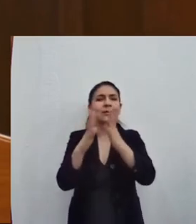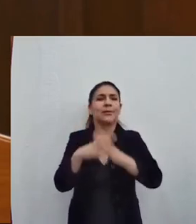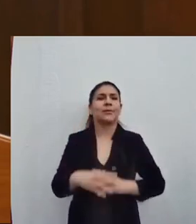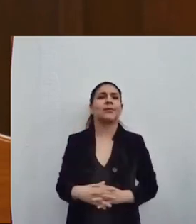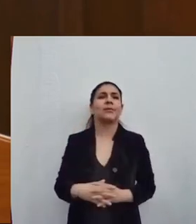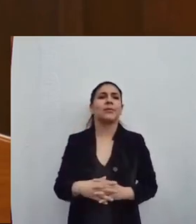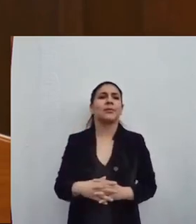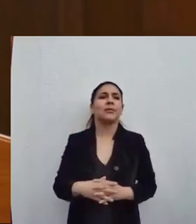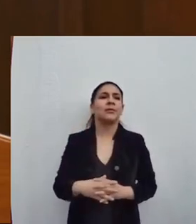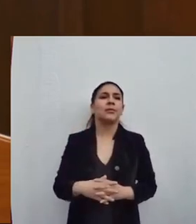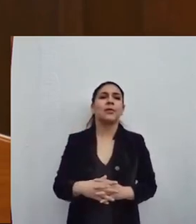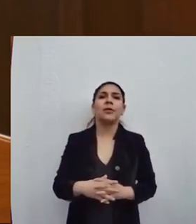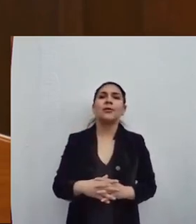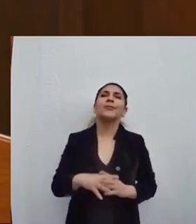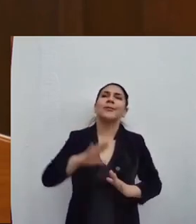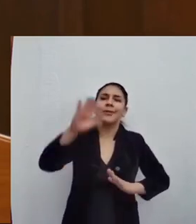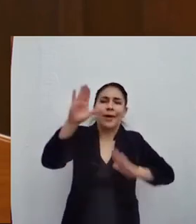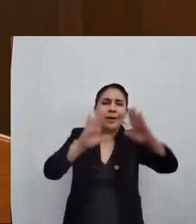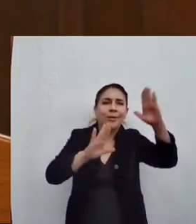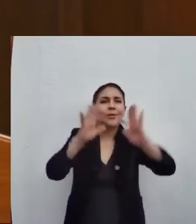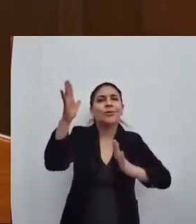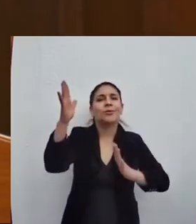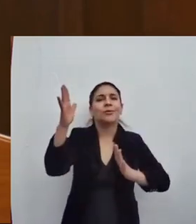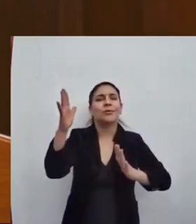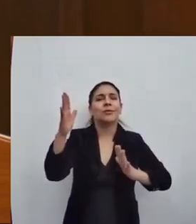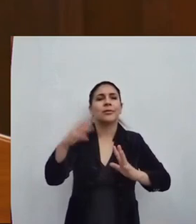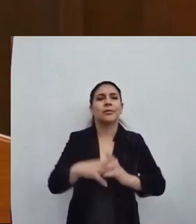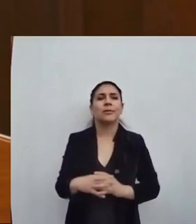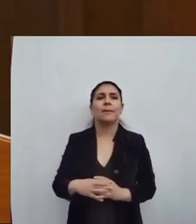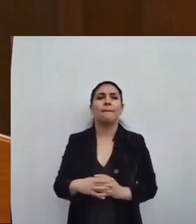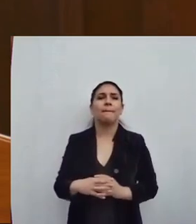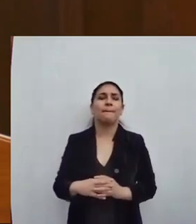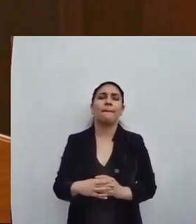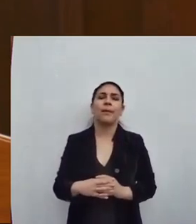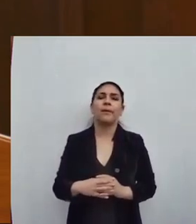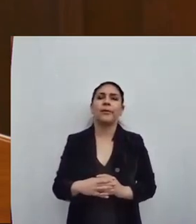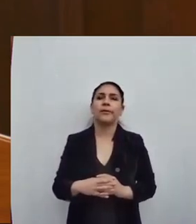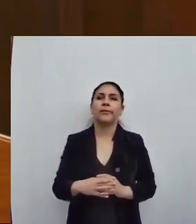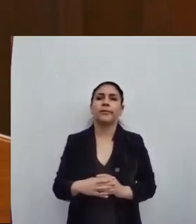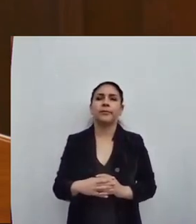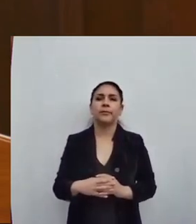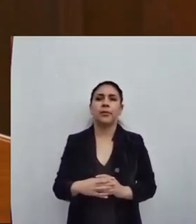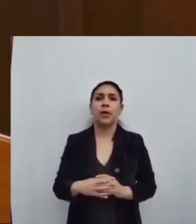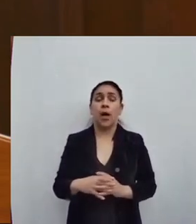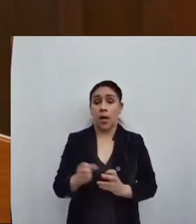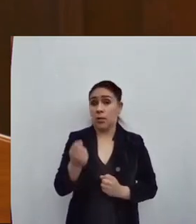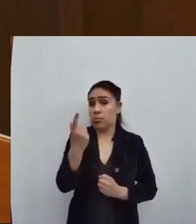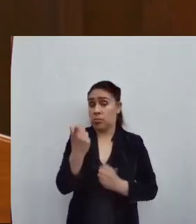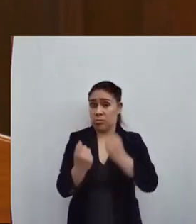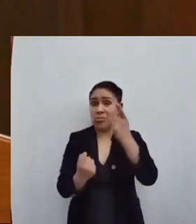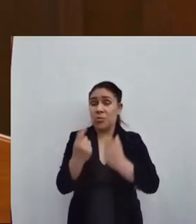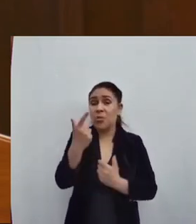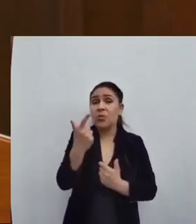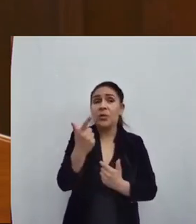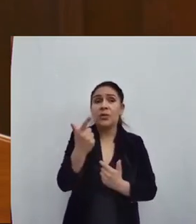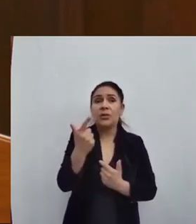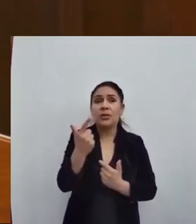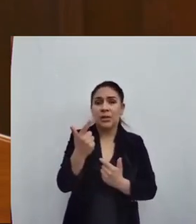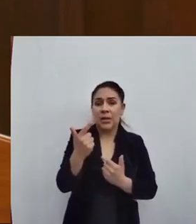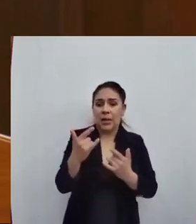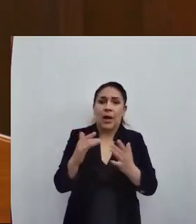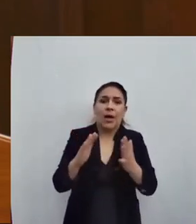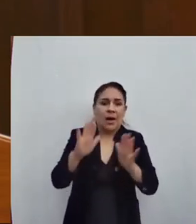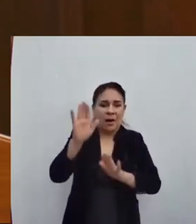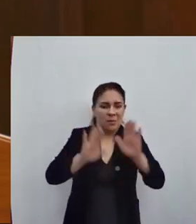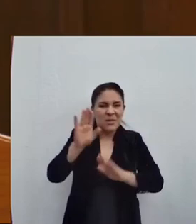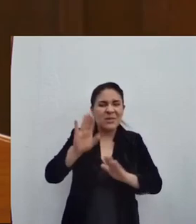a los debates, dándole voz a quienes históricamente hemos sido relegados, a quienes históricamente hemos